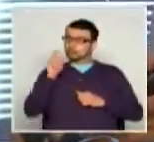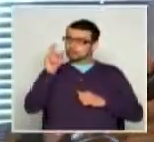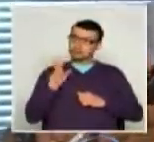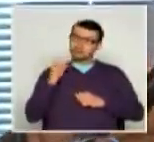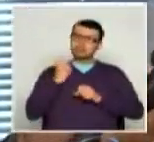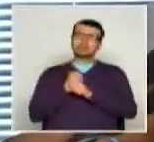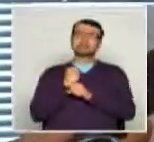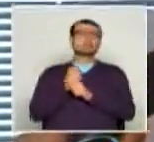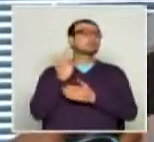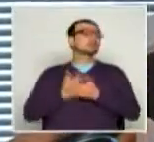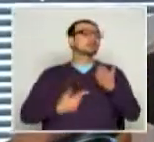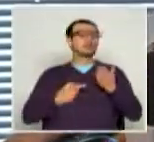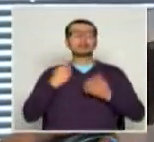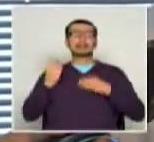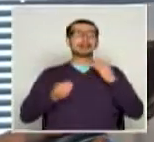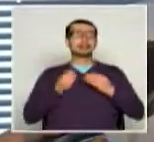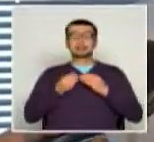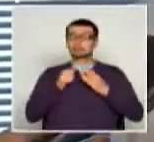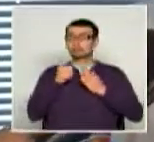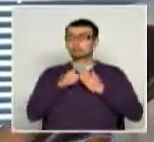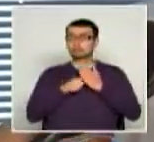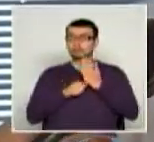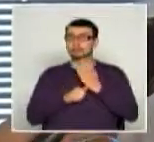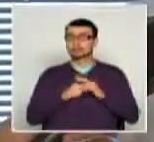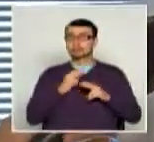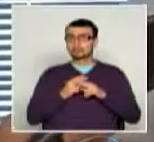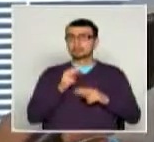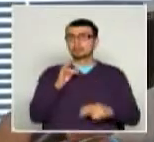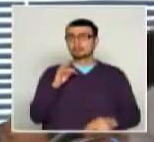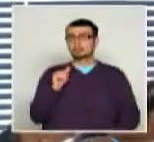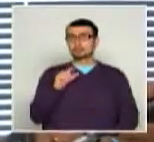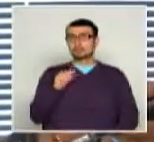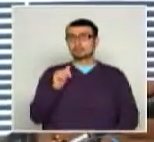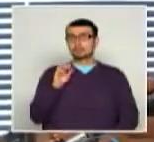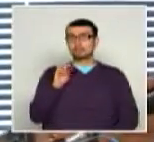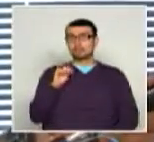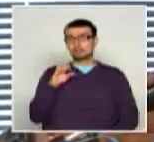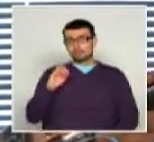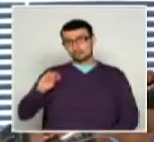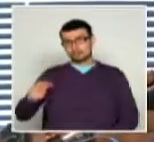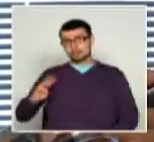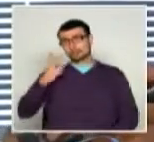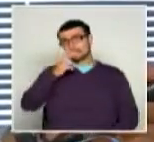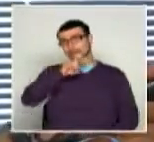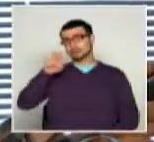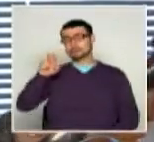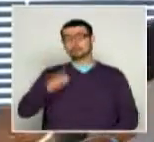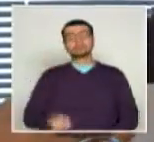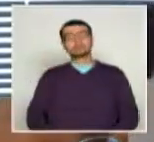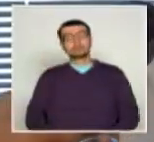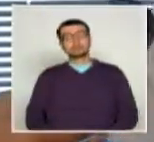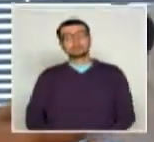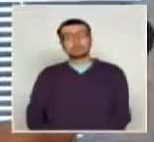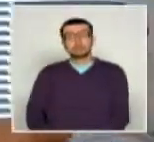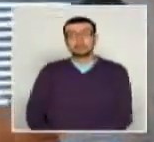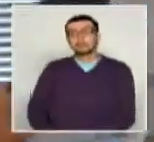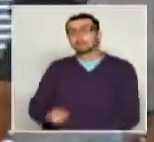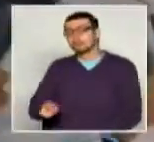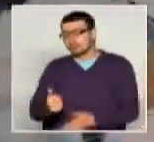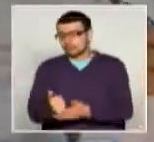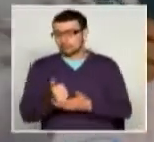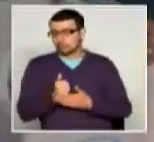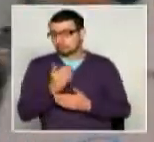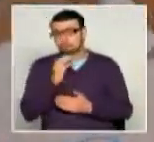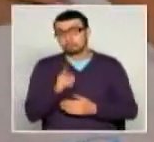trabajamos. Entonces vamos a trabajar un programa que se llama Tálamo en tercera fase. El tálamo en tercera fase nos va a modificar el dolor, o